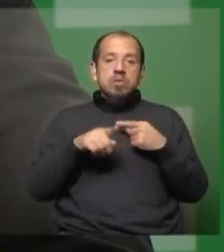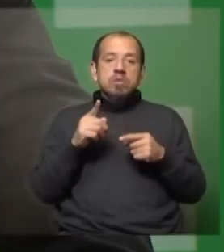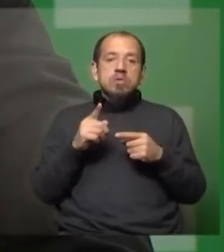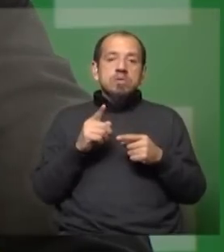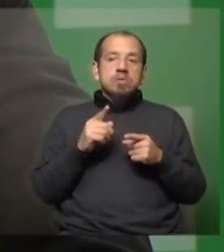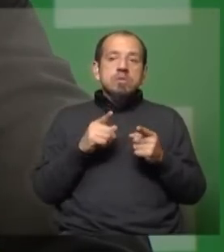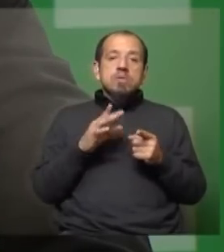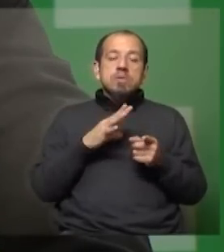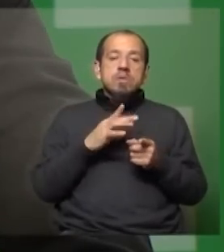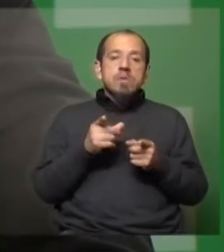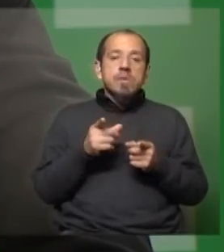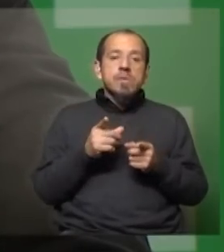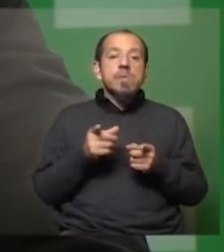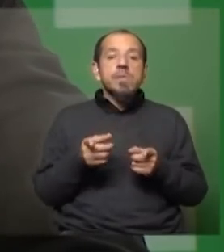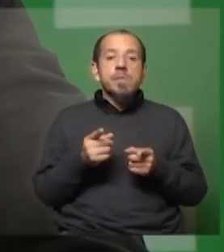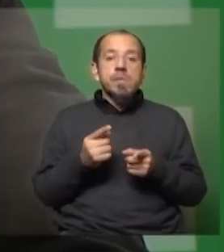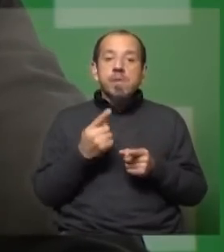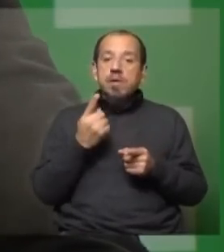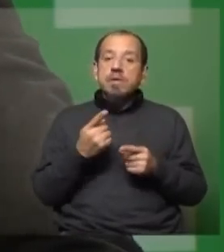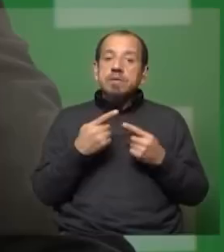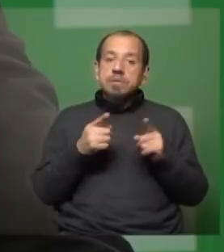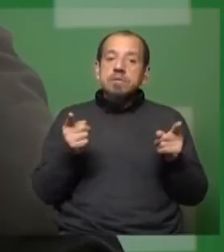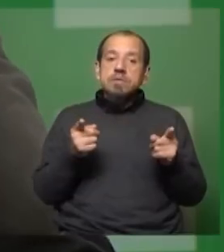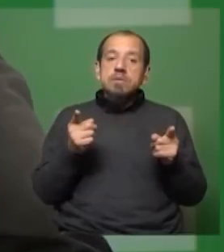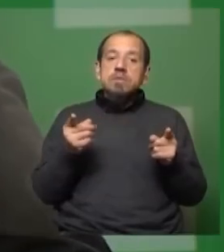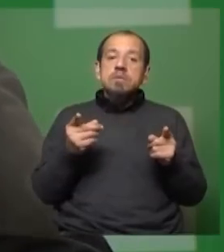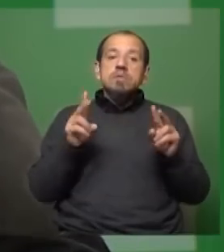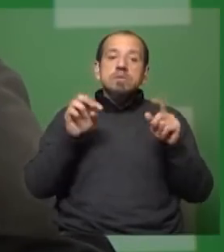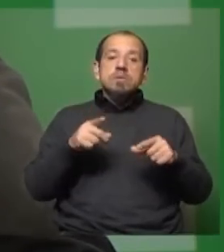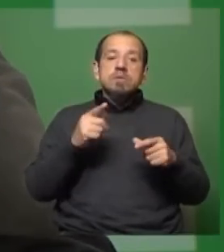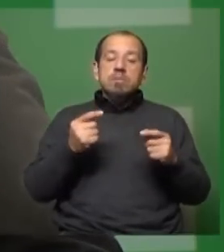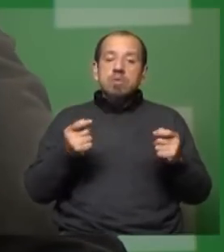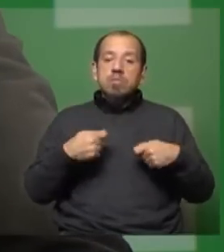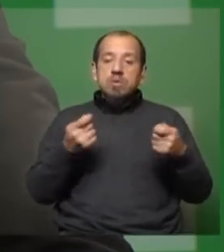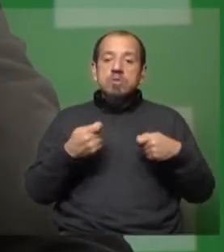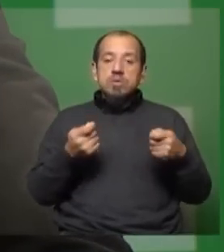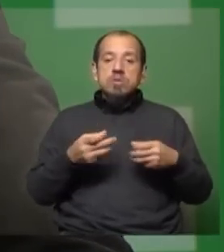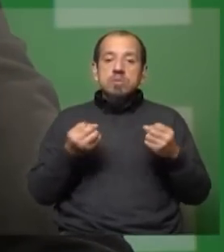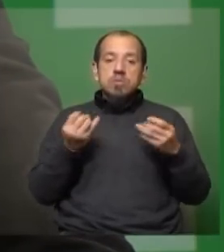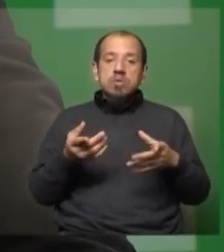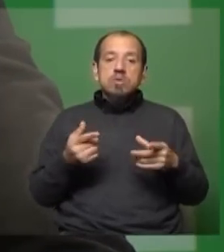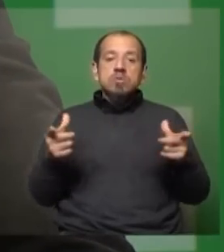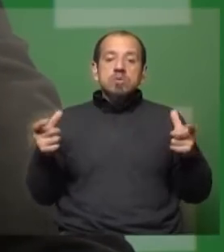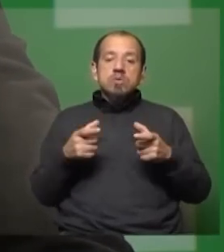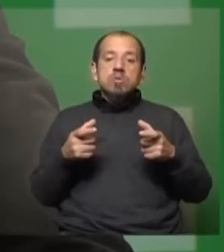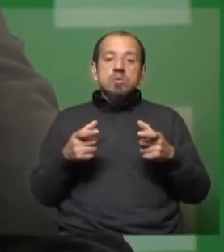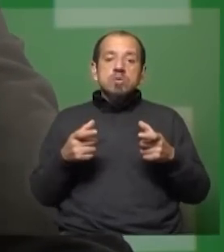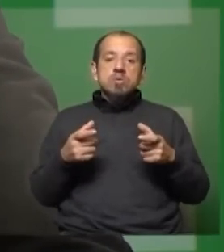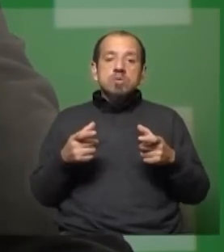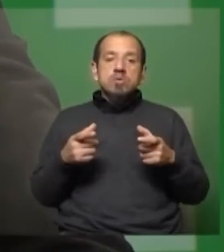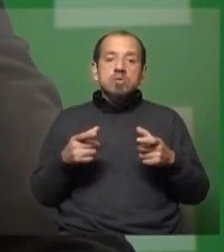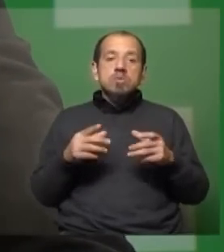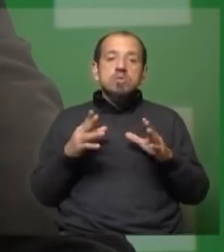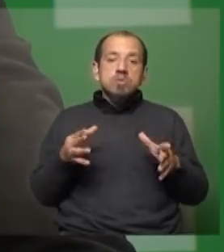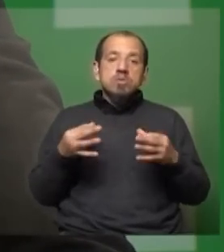ahí aparece la principal diferencia que es cuando nos metemos en los temas comerciales por eso esta Cumbre solo va a salir bien